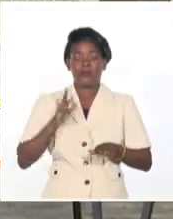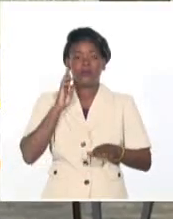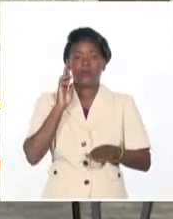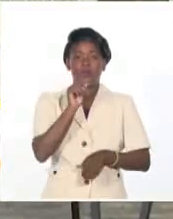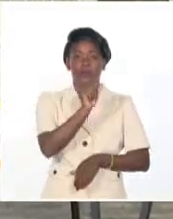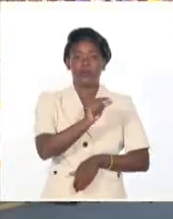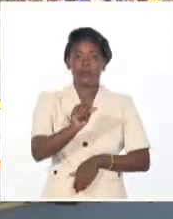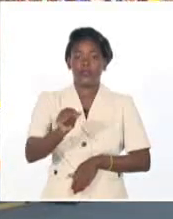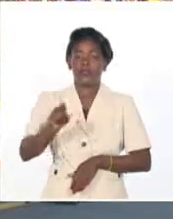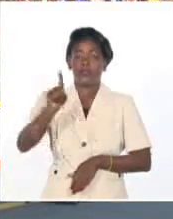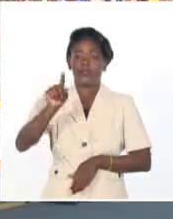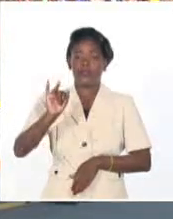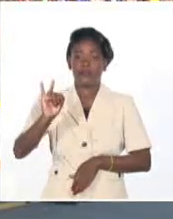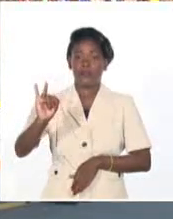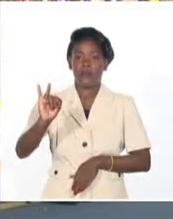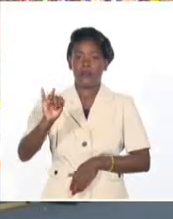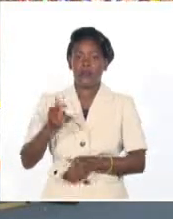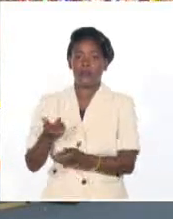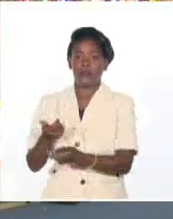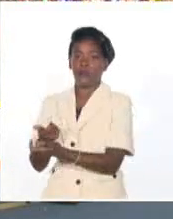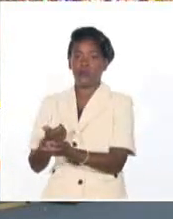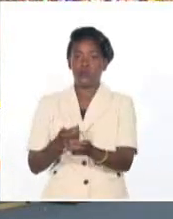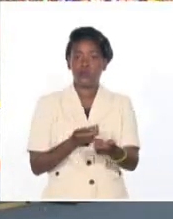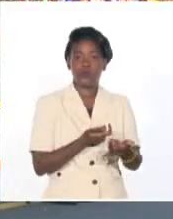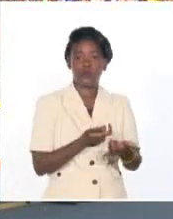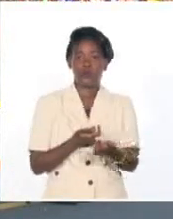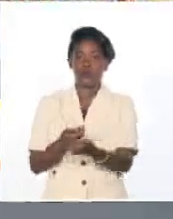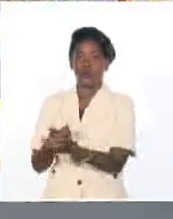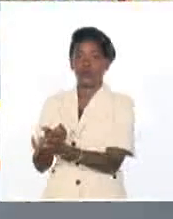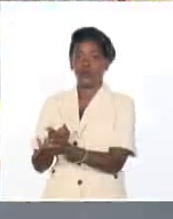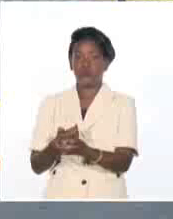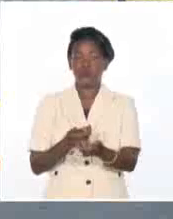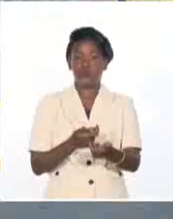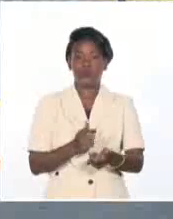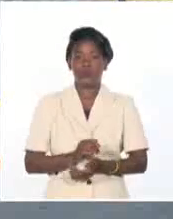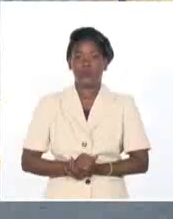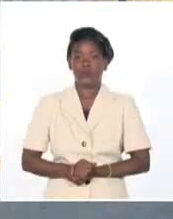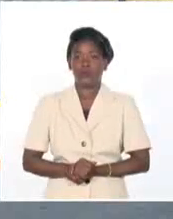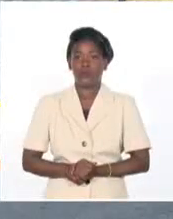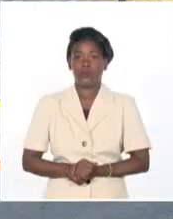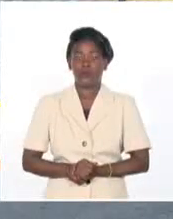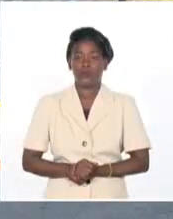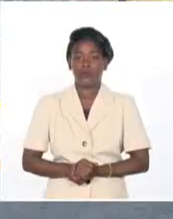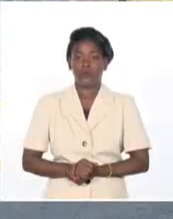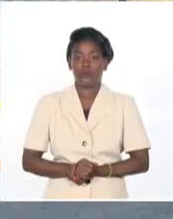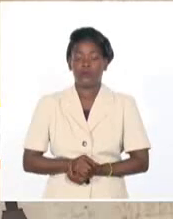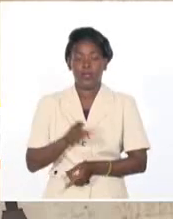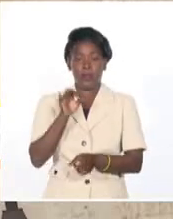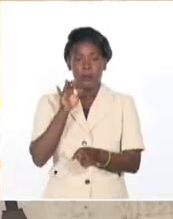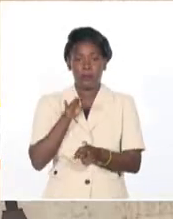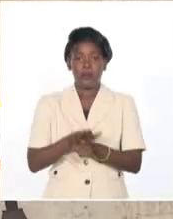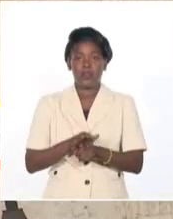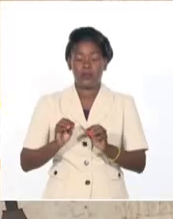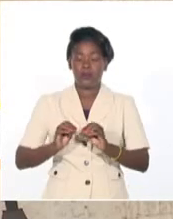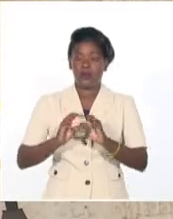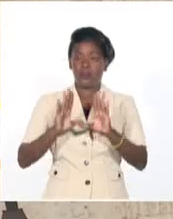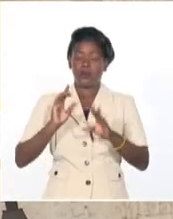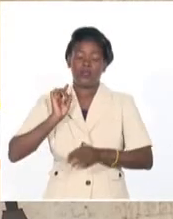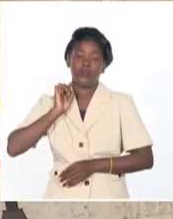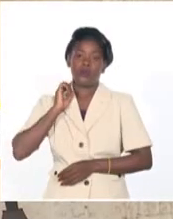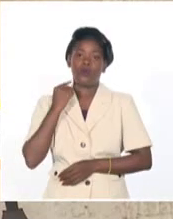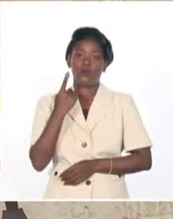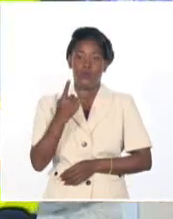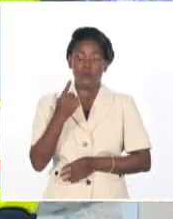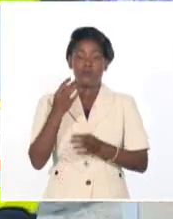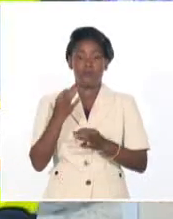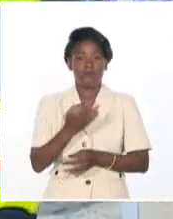base de supertanqueros de la ciudad de Matanzas. Así comenzó el tributo en la estación de bomberos Enrique Estrada, a un año del fatídico hecho